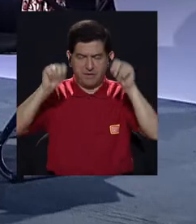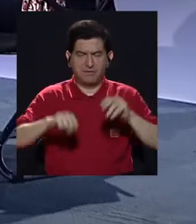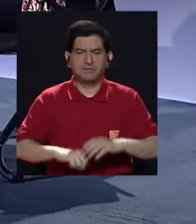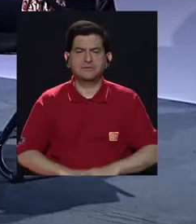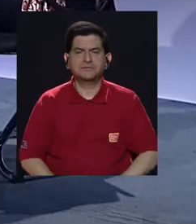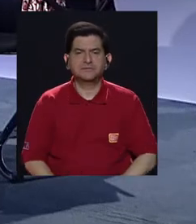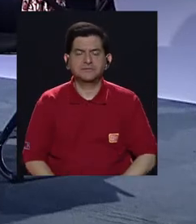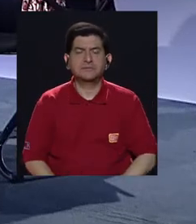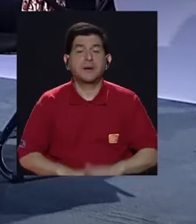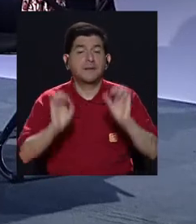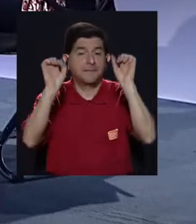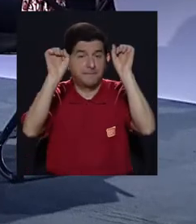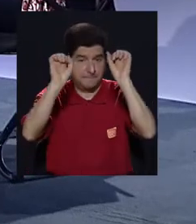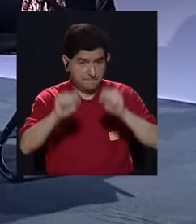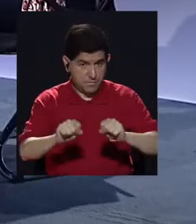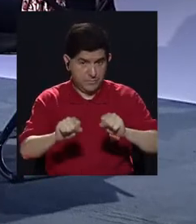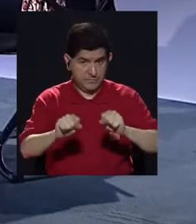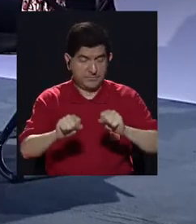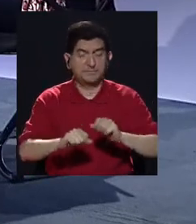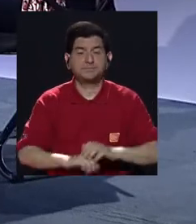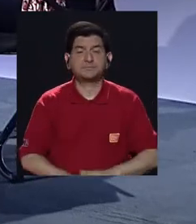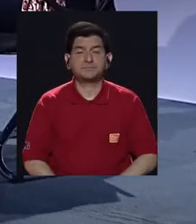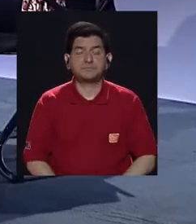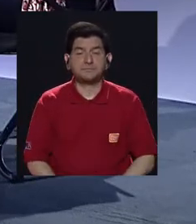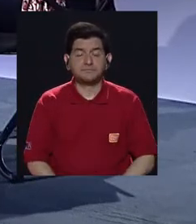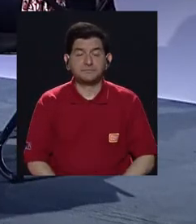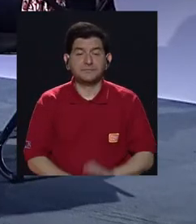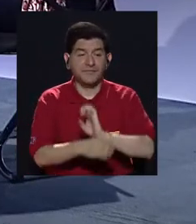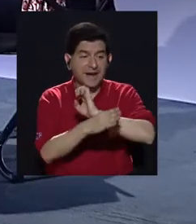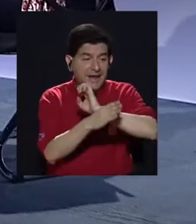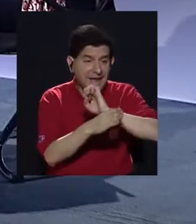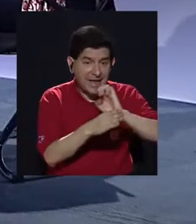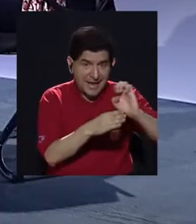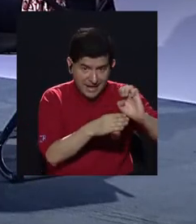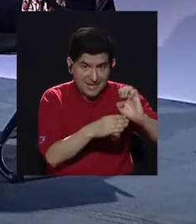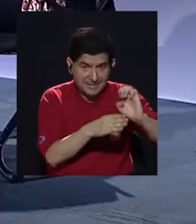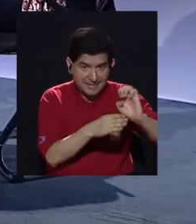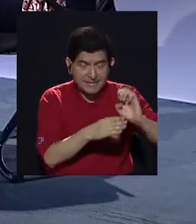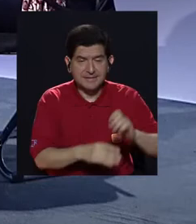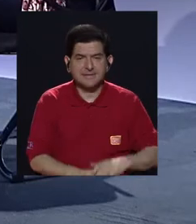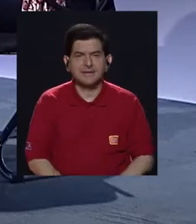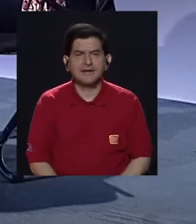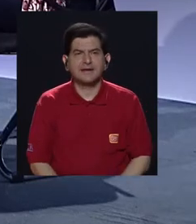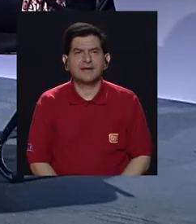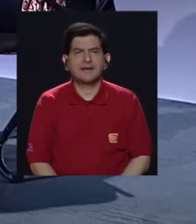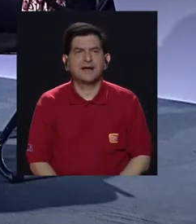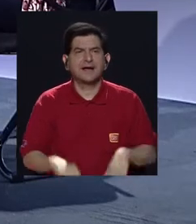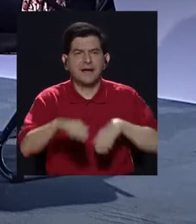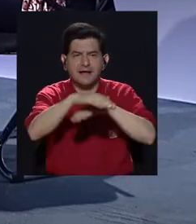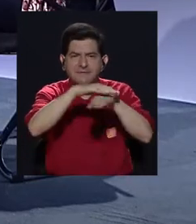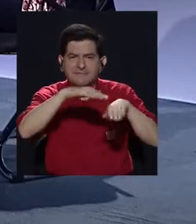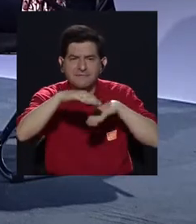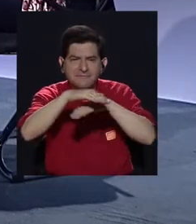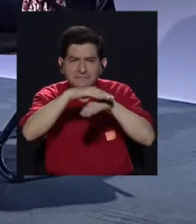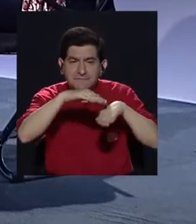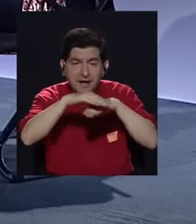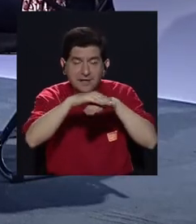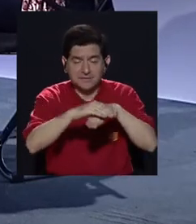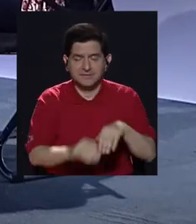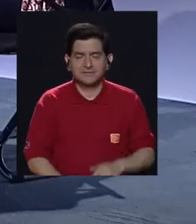para lograr que la ética sea en la base